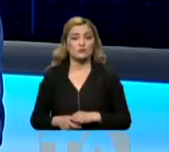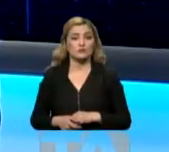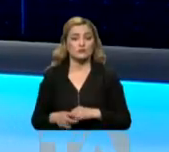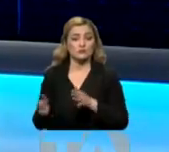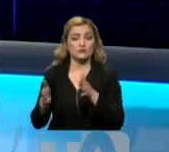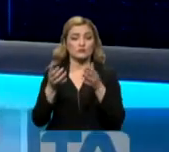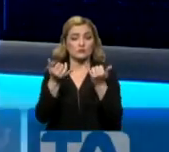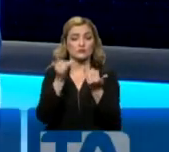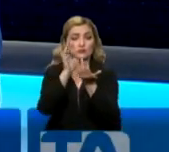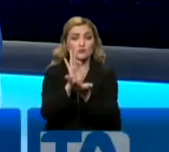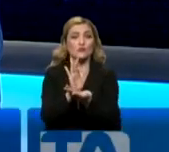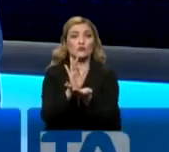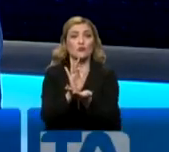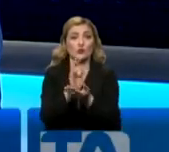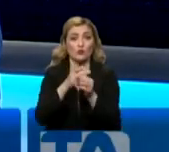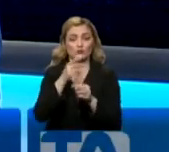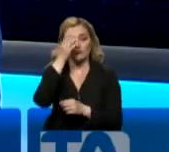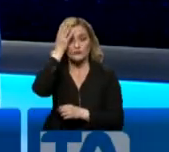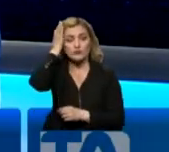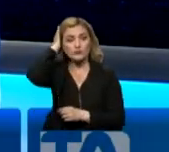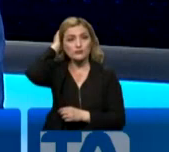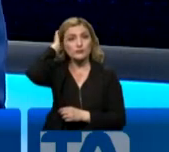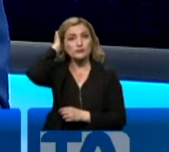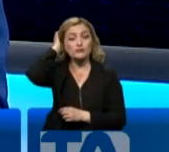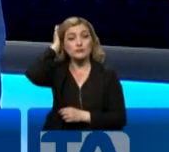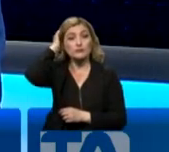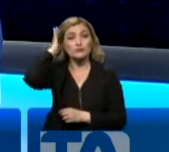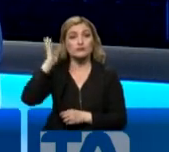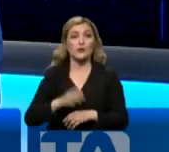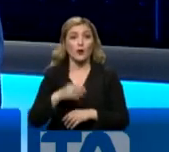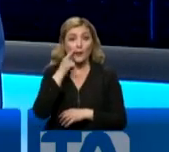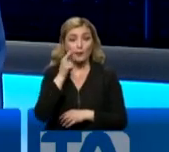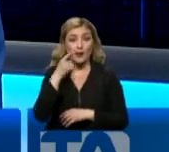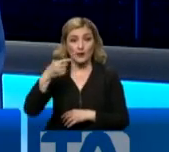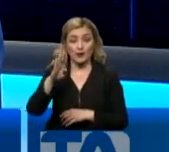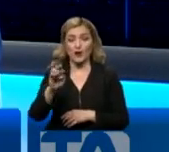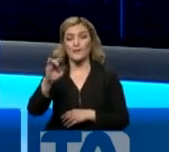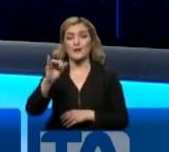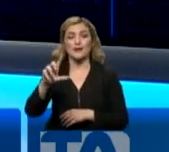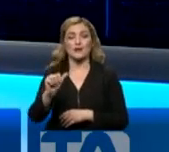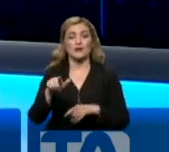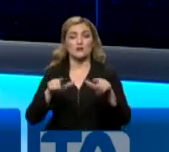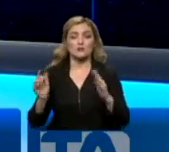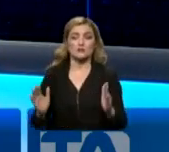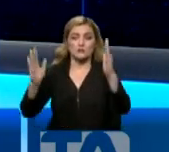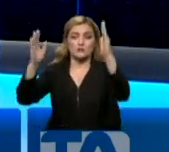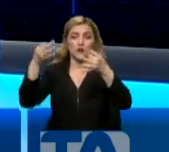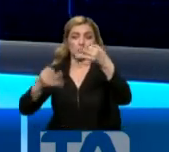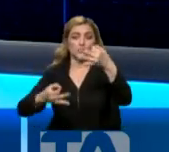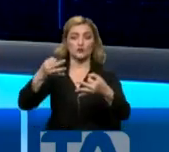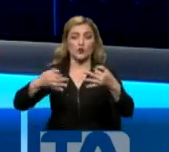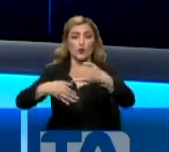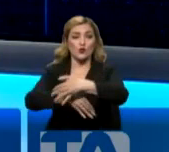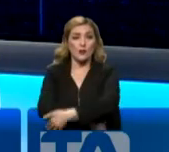estos momentos rinden versión los implicados. En este caso, la declaración del padre de Gabriela Rivadeneira se recepta en el complejo judicial